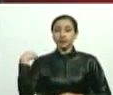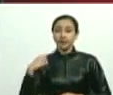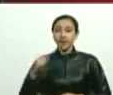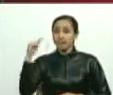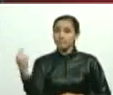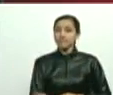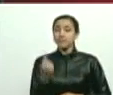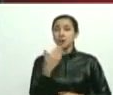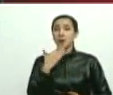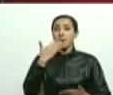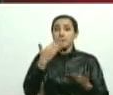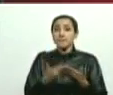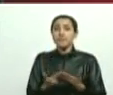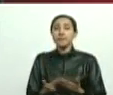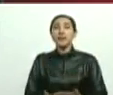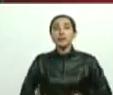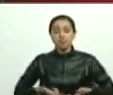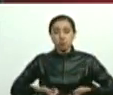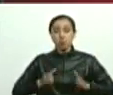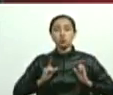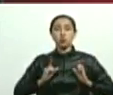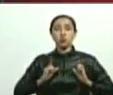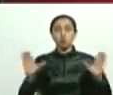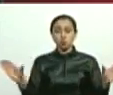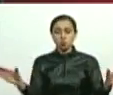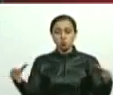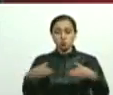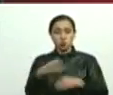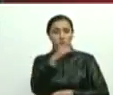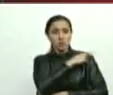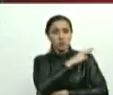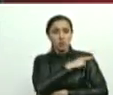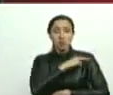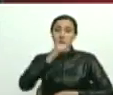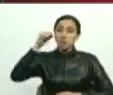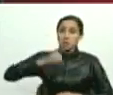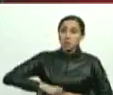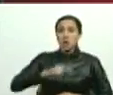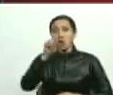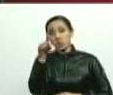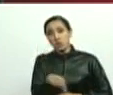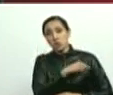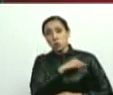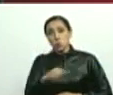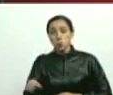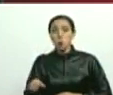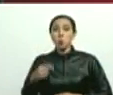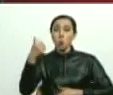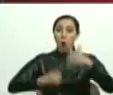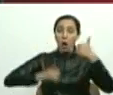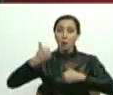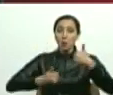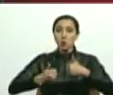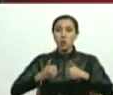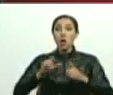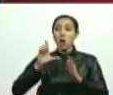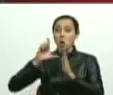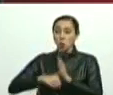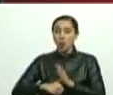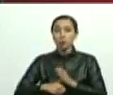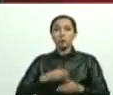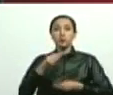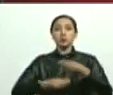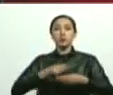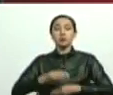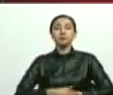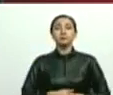pedir autorización a la dirección nacional si aceptaban la postulación después de que se diera. Y